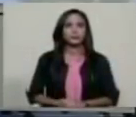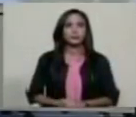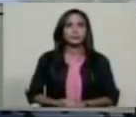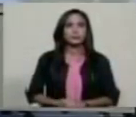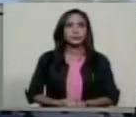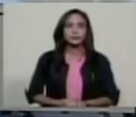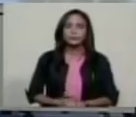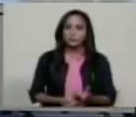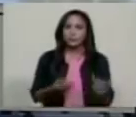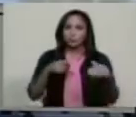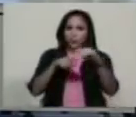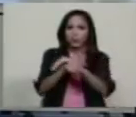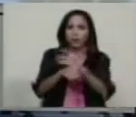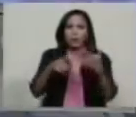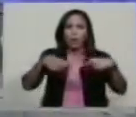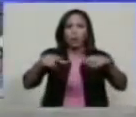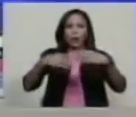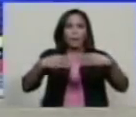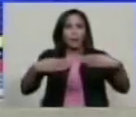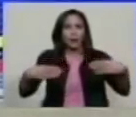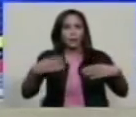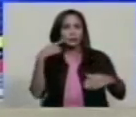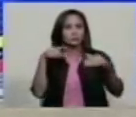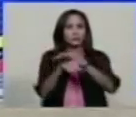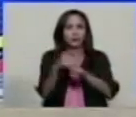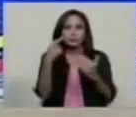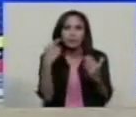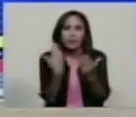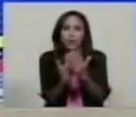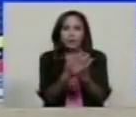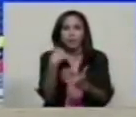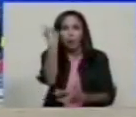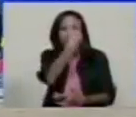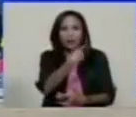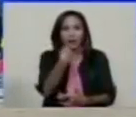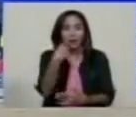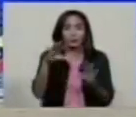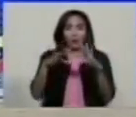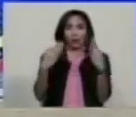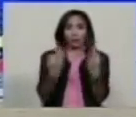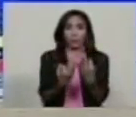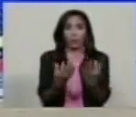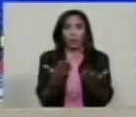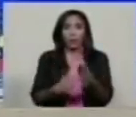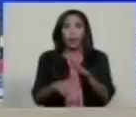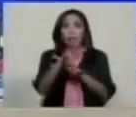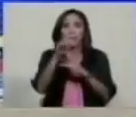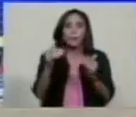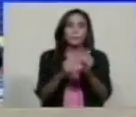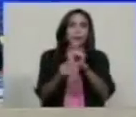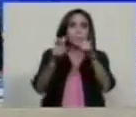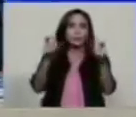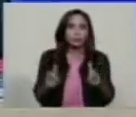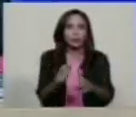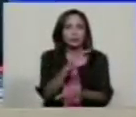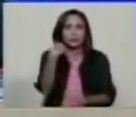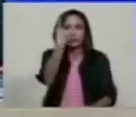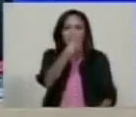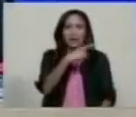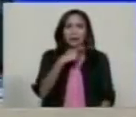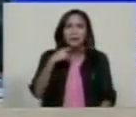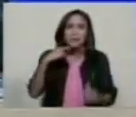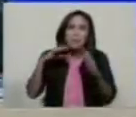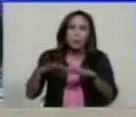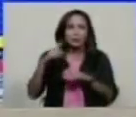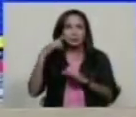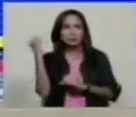en Panamá, y vimos el rostro de los familiares de 3.000 panameños asesinados en la invasión a